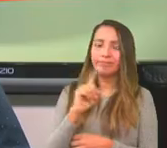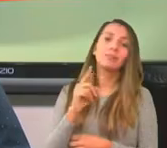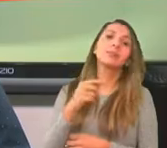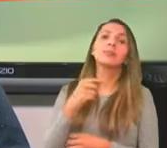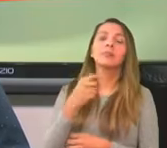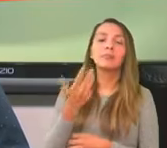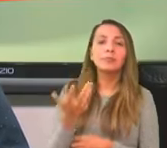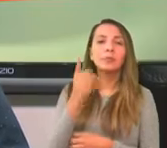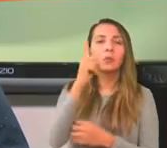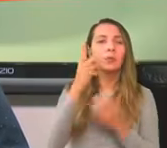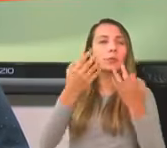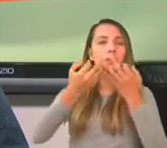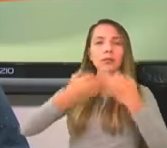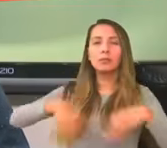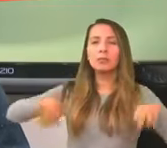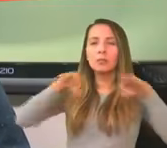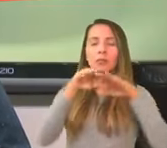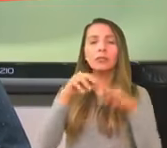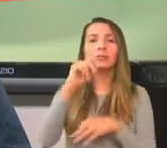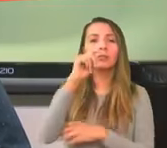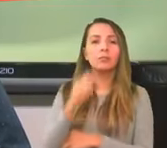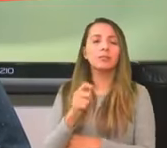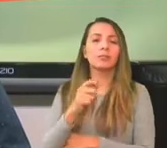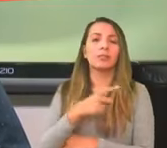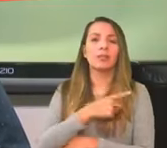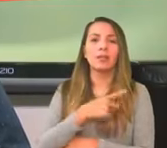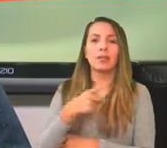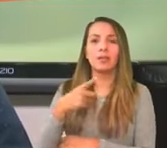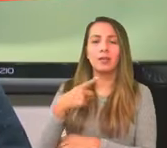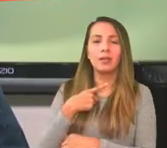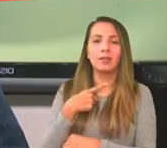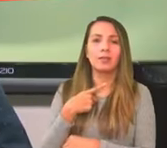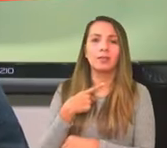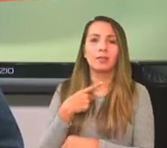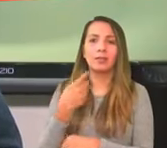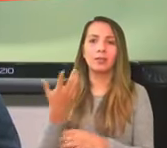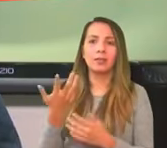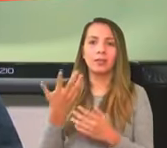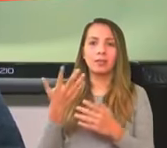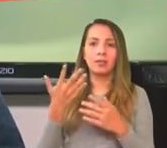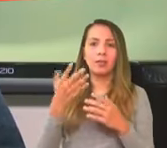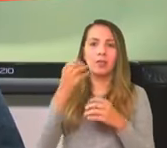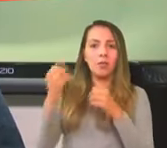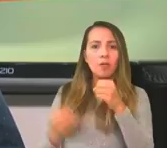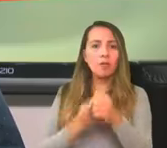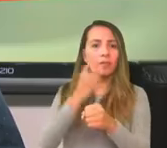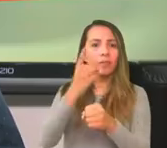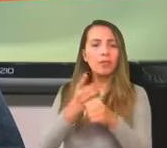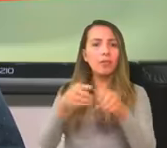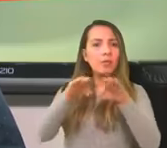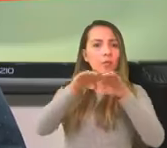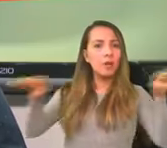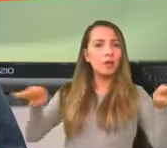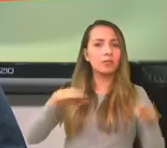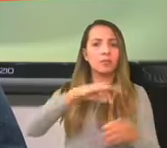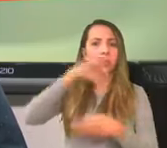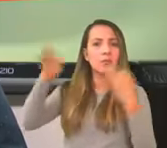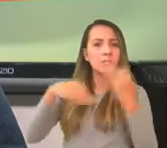cosas fundamentales es poder obtener y poder tener una igualdad de oportunidades para los niños.